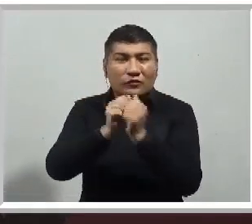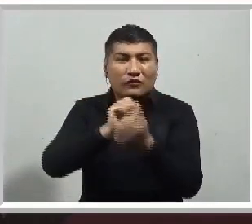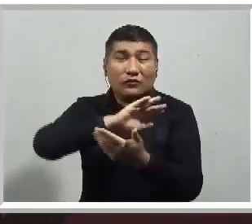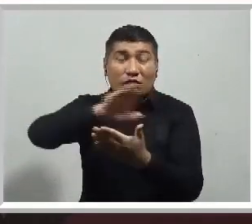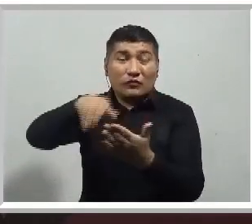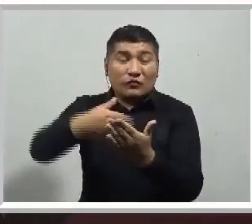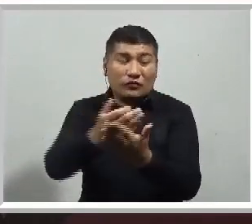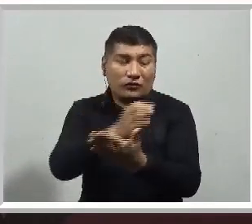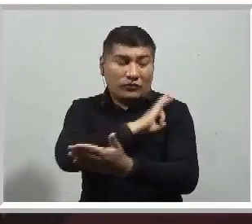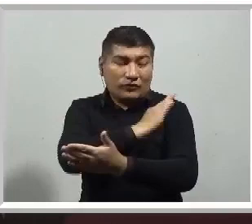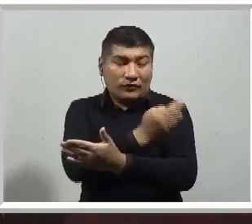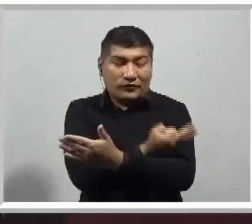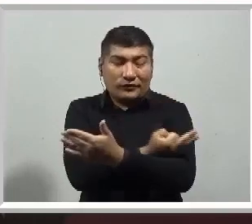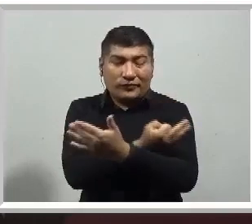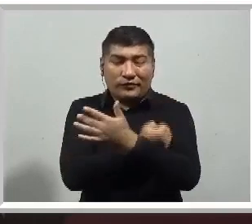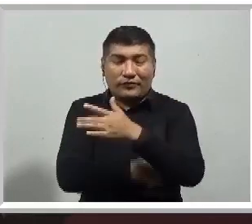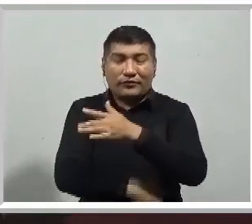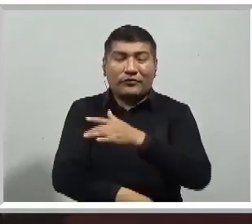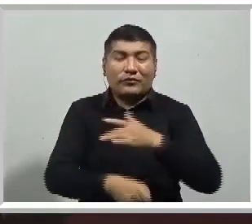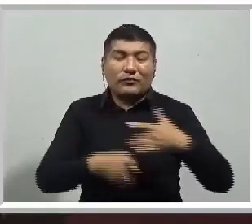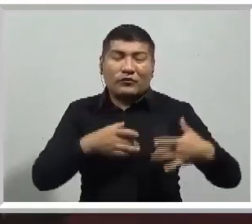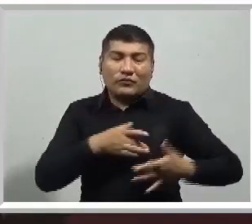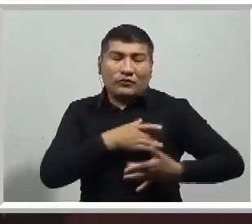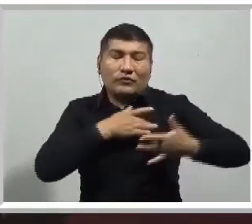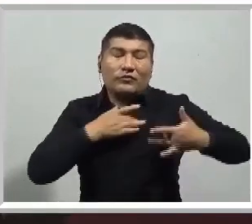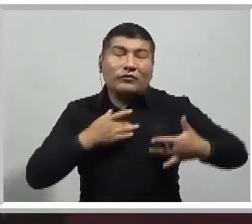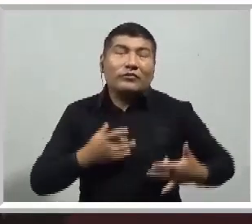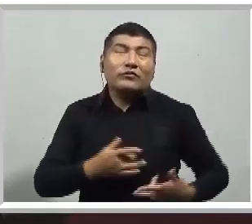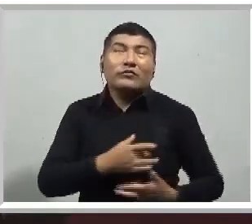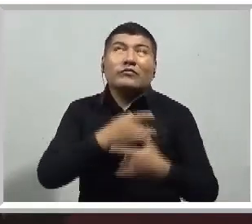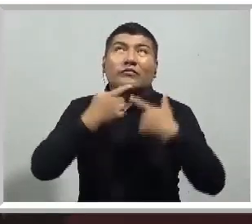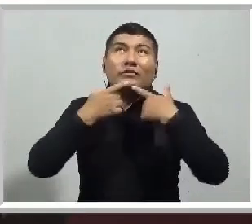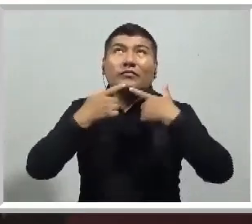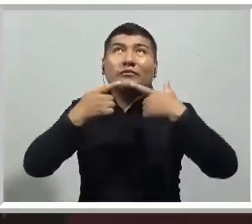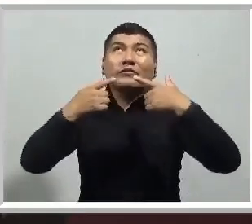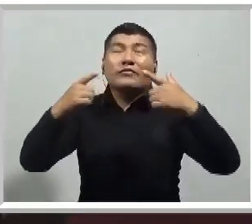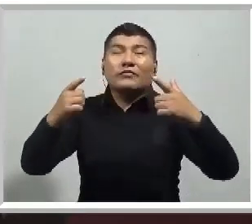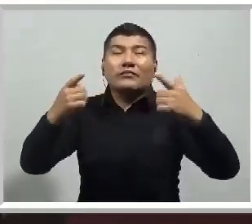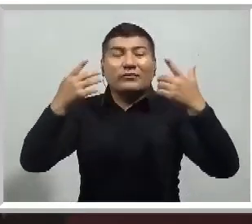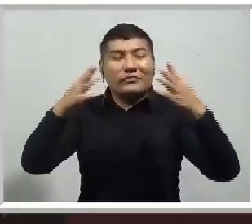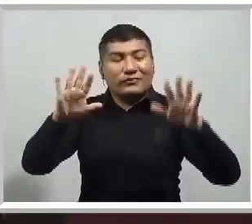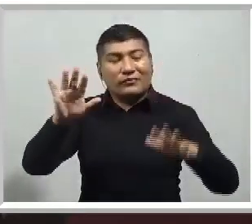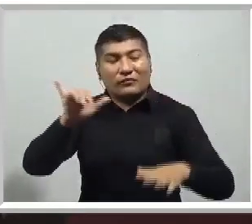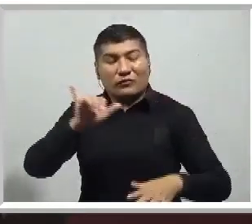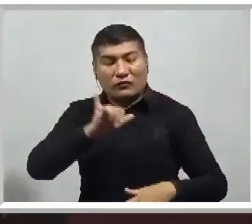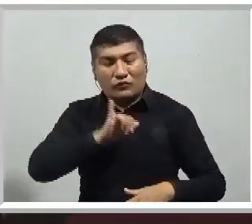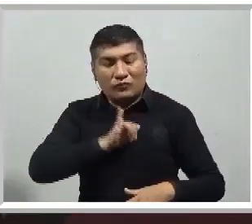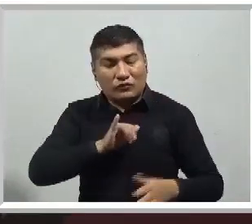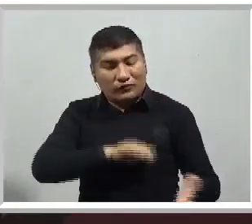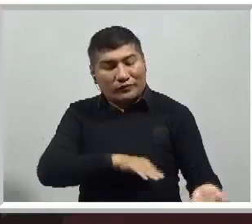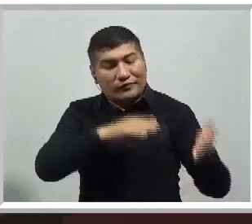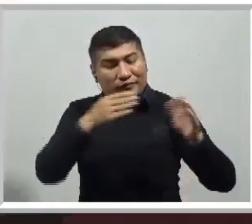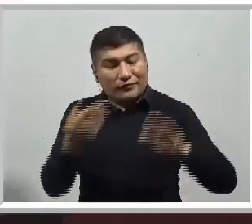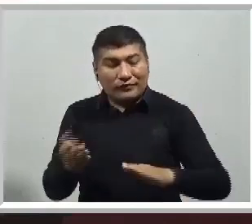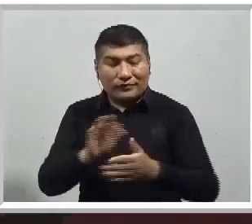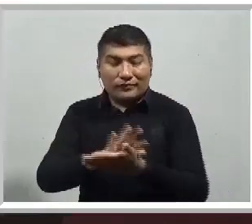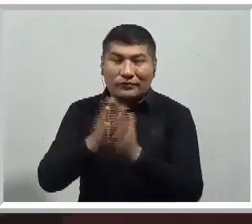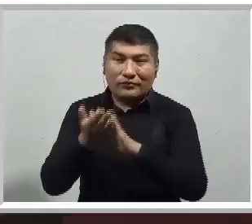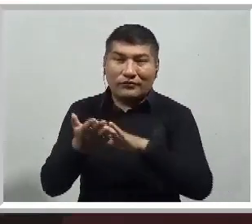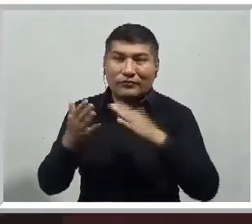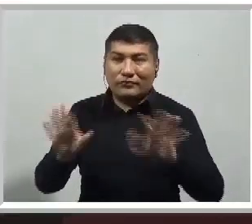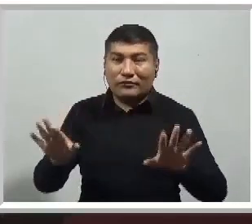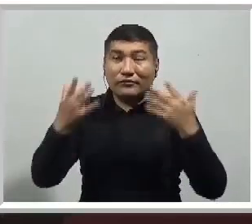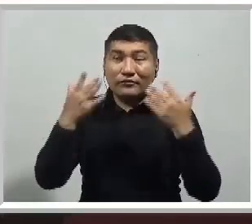de su corazón, exclama que ya puede morir en paz porque sus ojos han